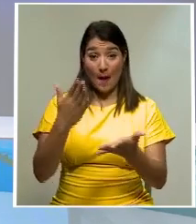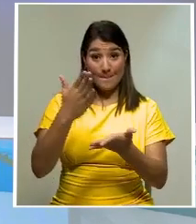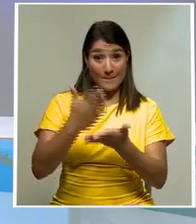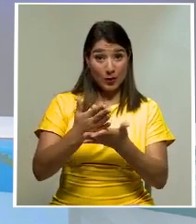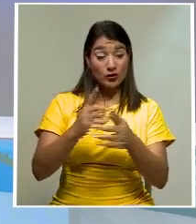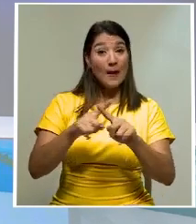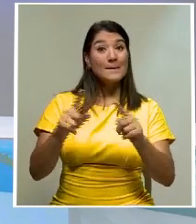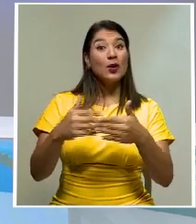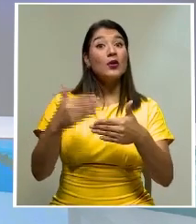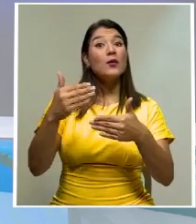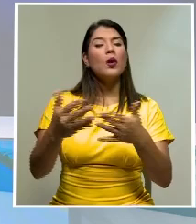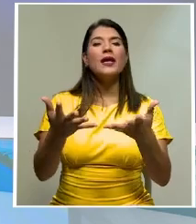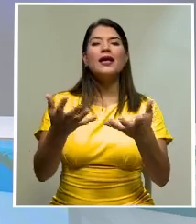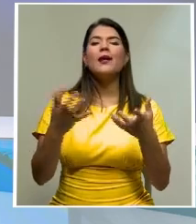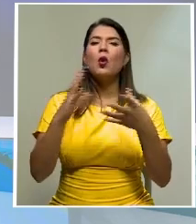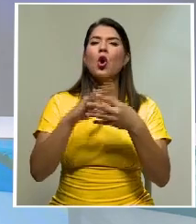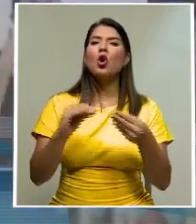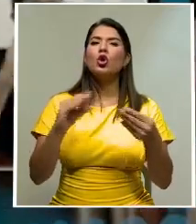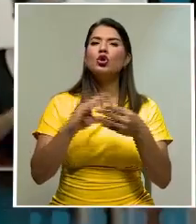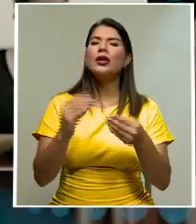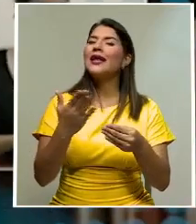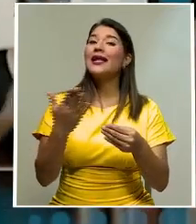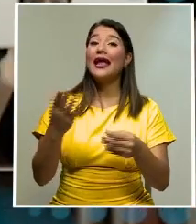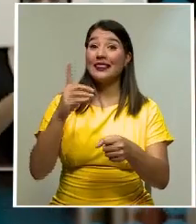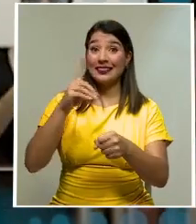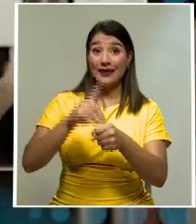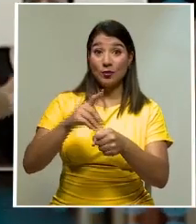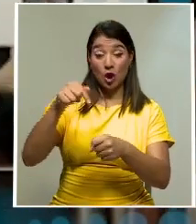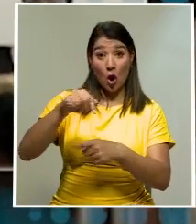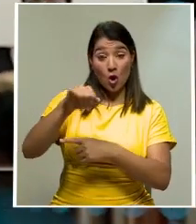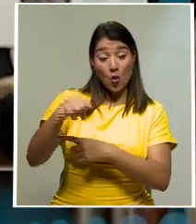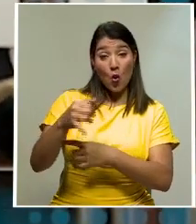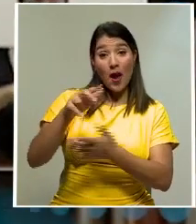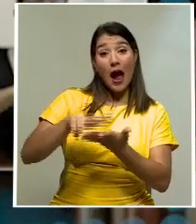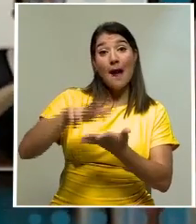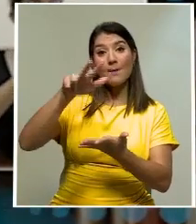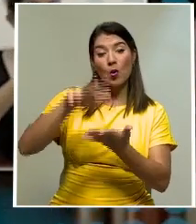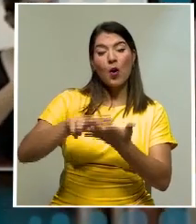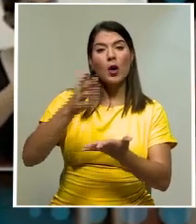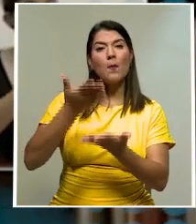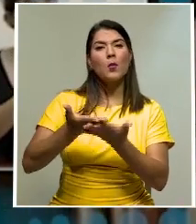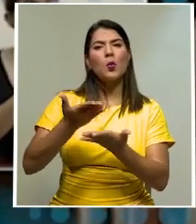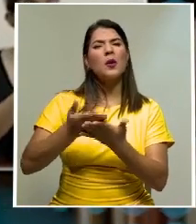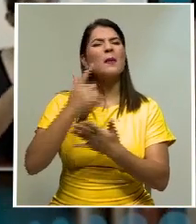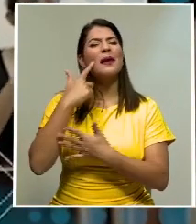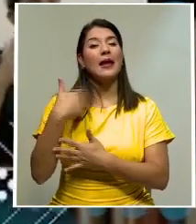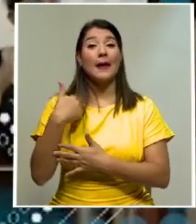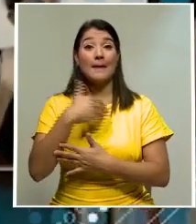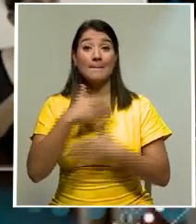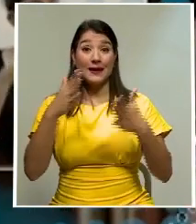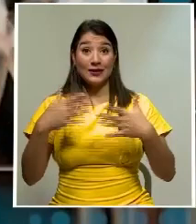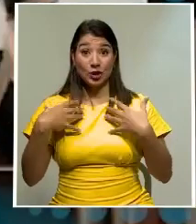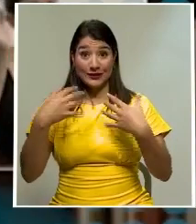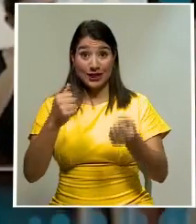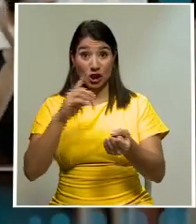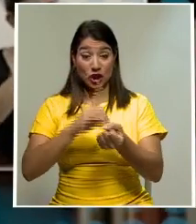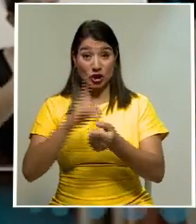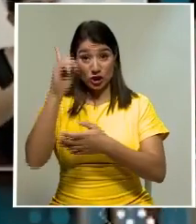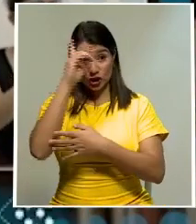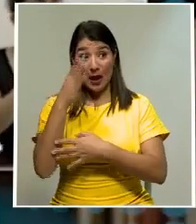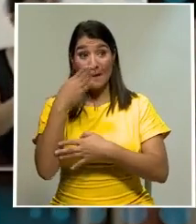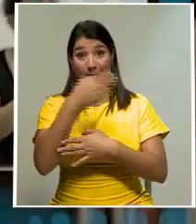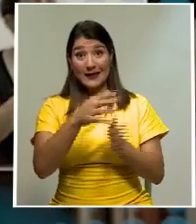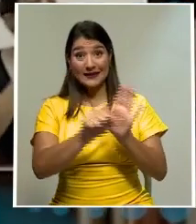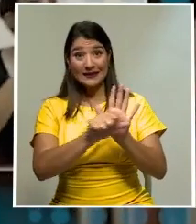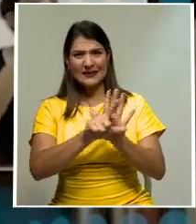pero al volver les contamos que los diputados aprobaron este jueves una moción para que el ministro de Salud, Daniel Salas, comparezca y explique el manejo